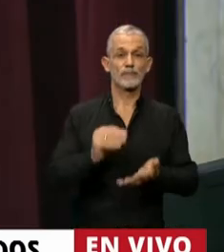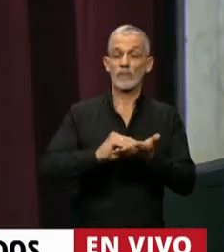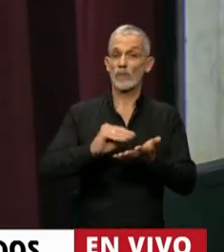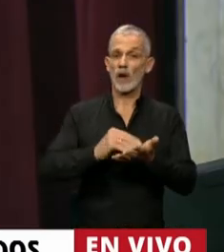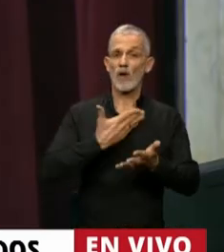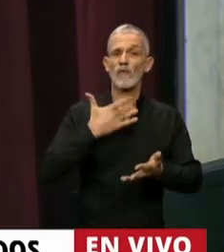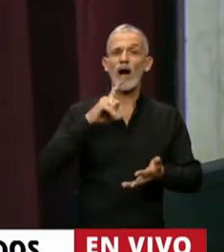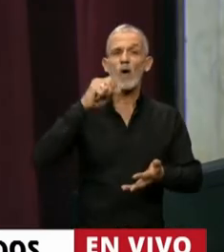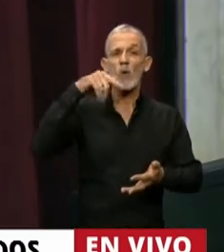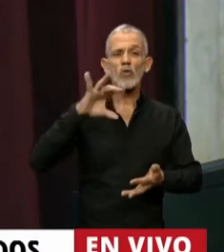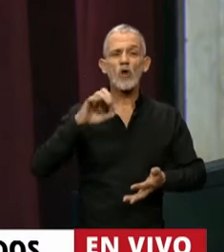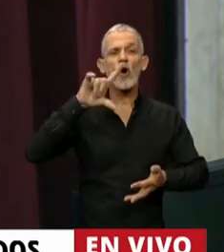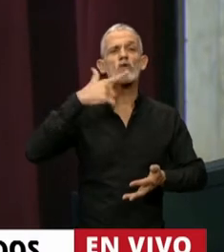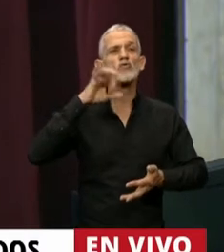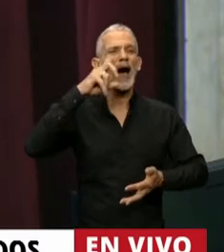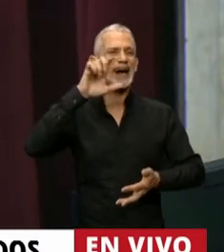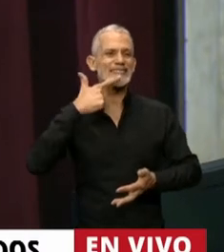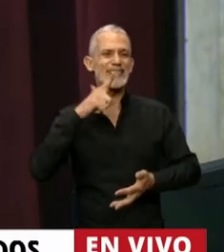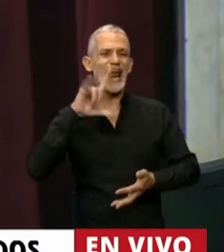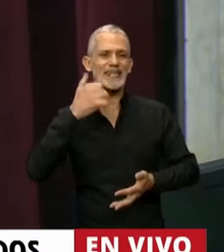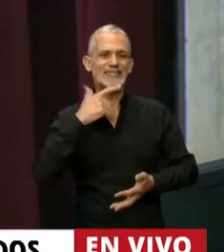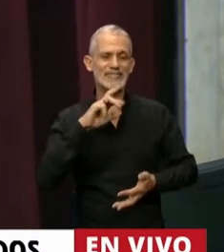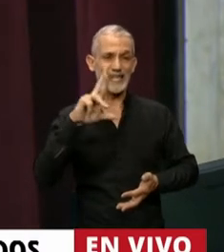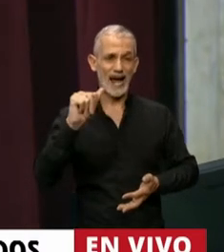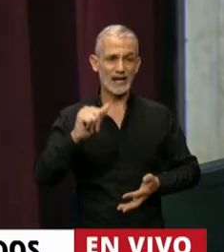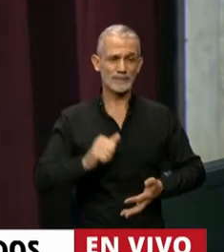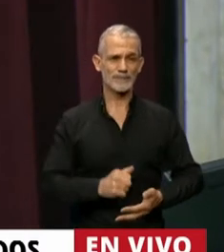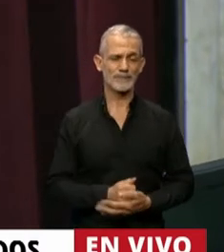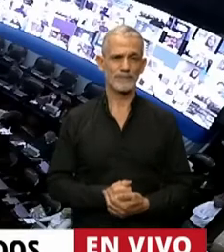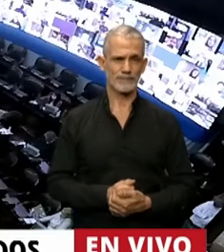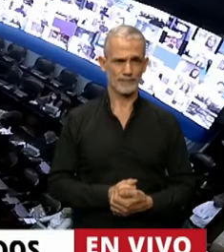Diputado Facundo Suárez Lastra, el sentido de su voto.